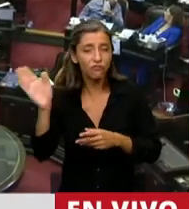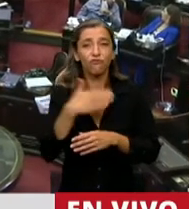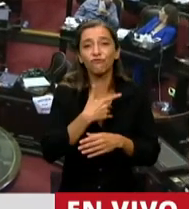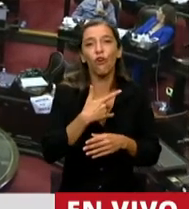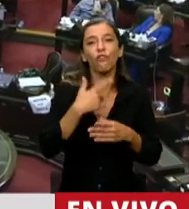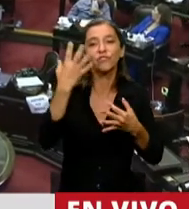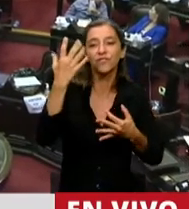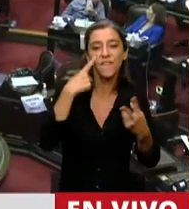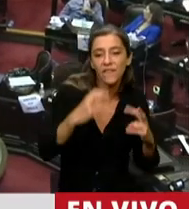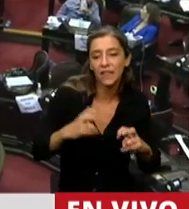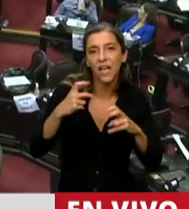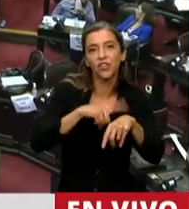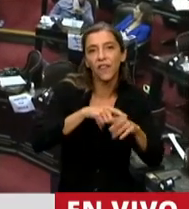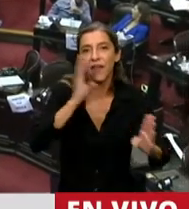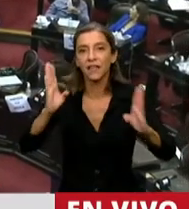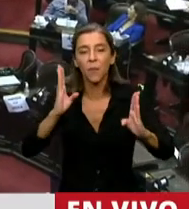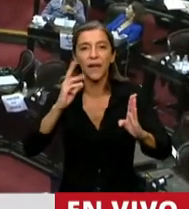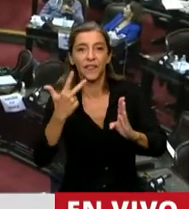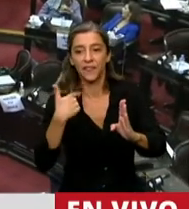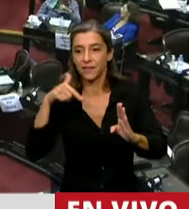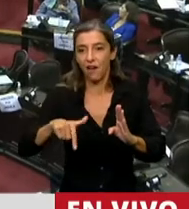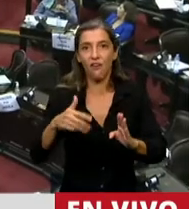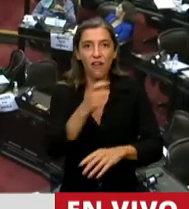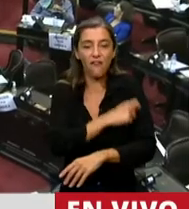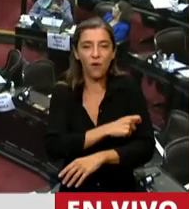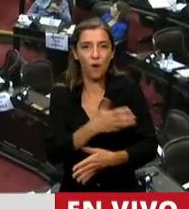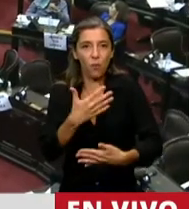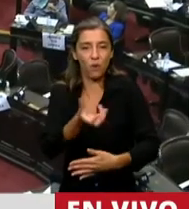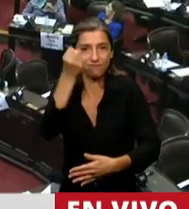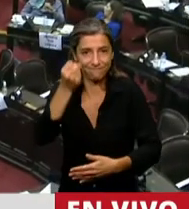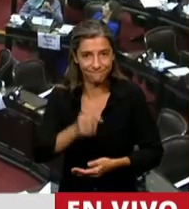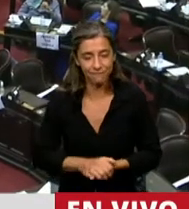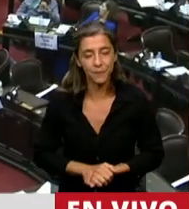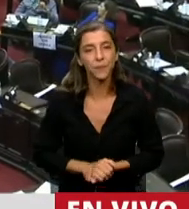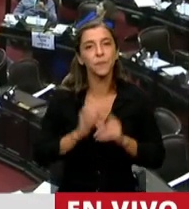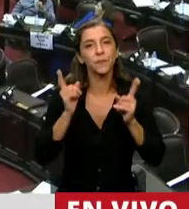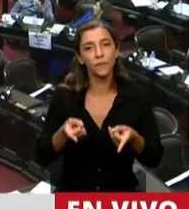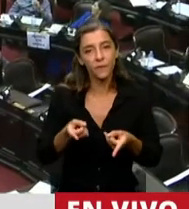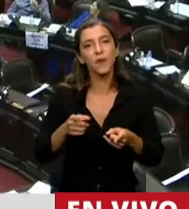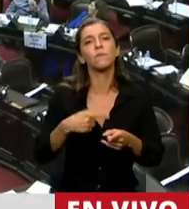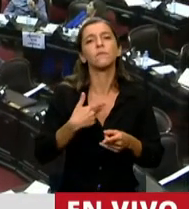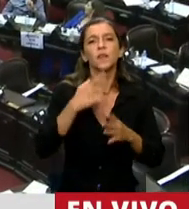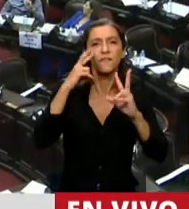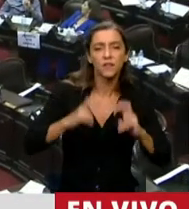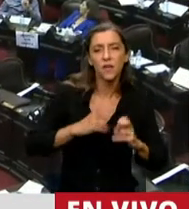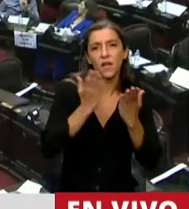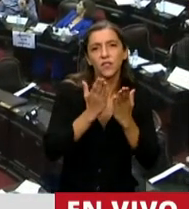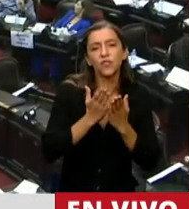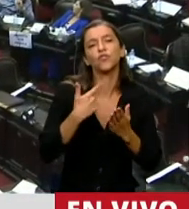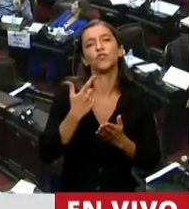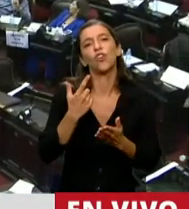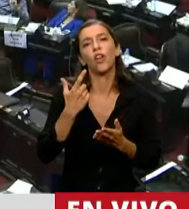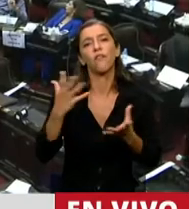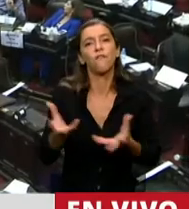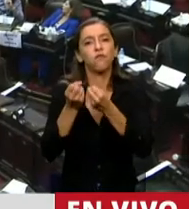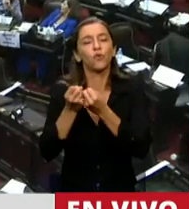que hoy permitieron al mundo usar estas vacunas. Por supuesto, también estudios publicados en la Fundación Infante, por la Fundación Infante, en el